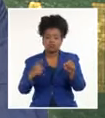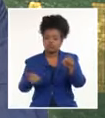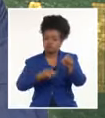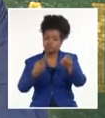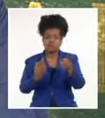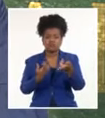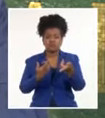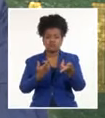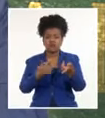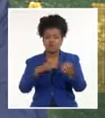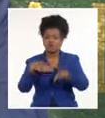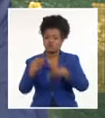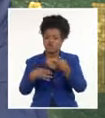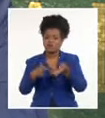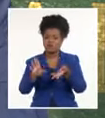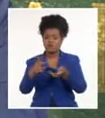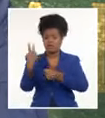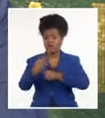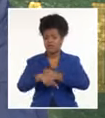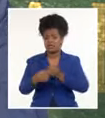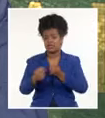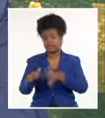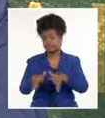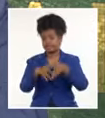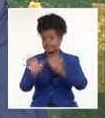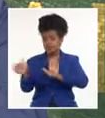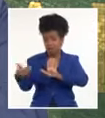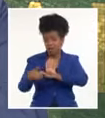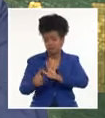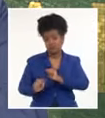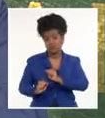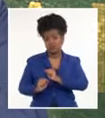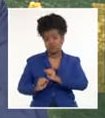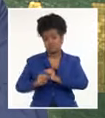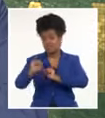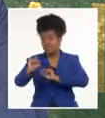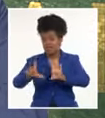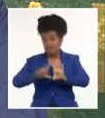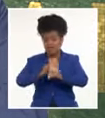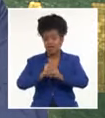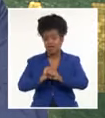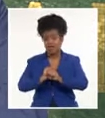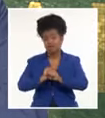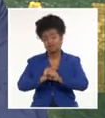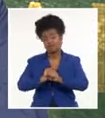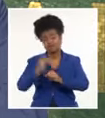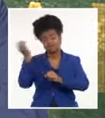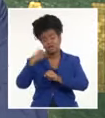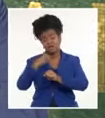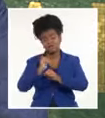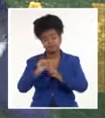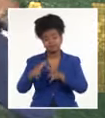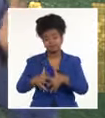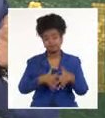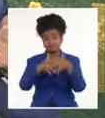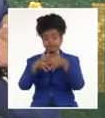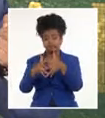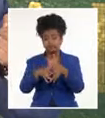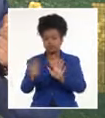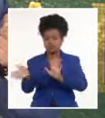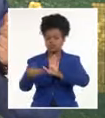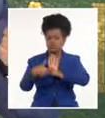ilegales, ilegítimas, criminales medidas coercitivas unilaterales que países como Estados Unidos imponen en contradicción